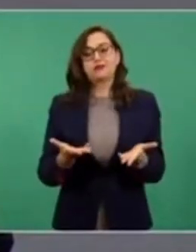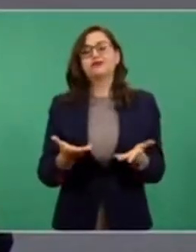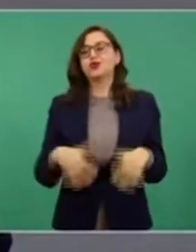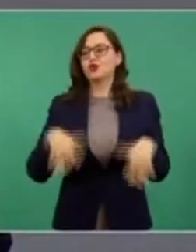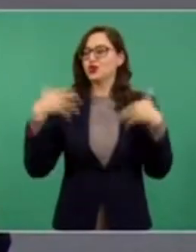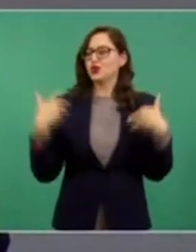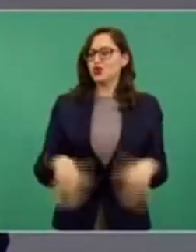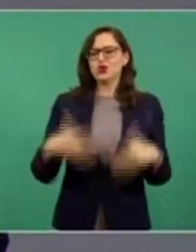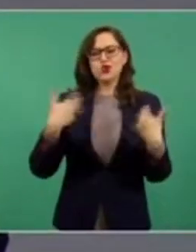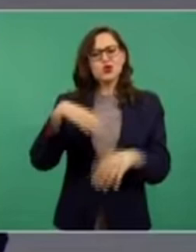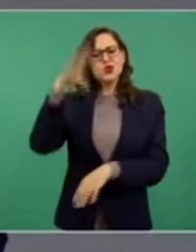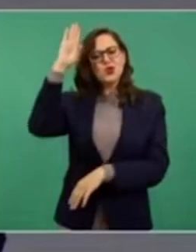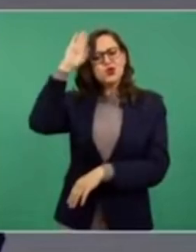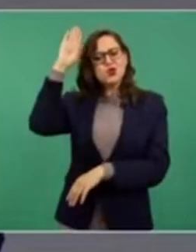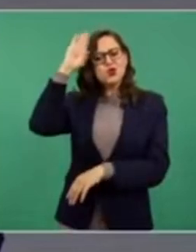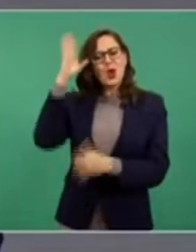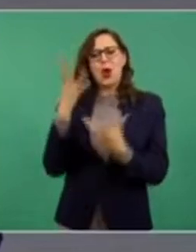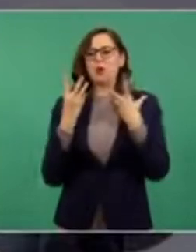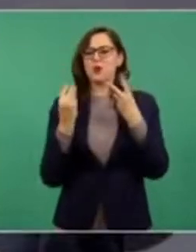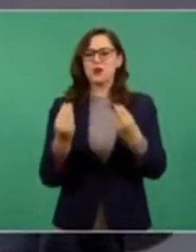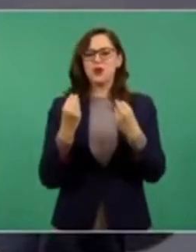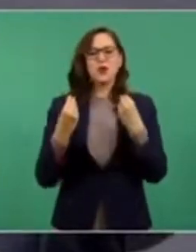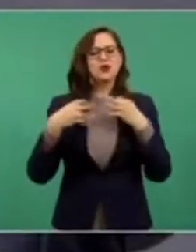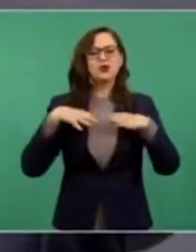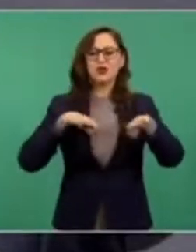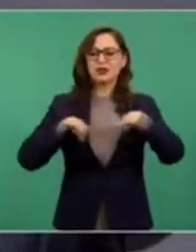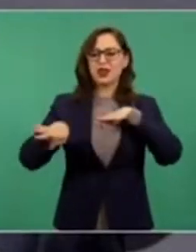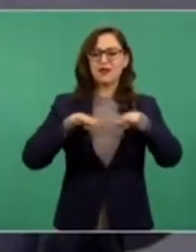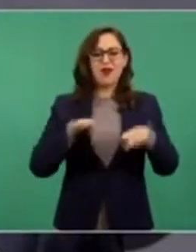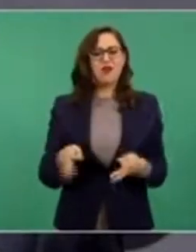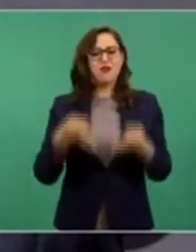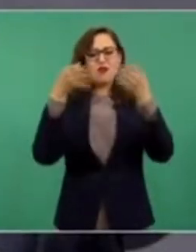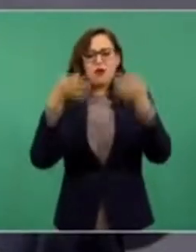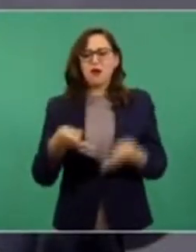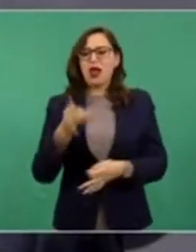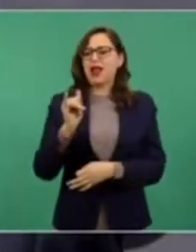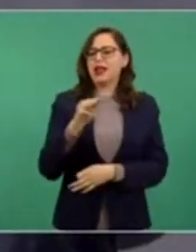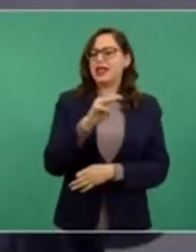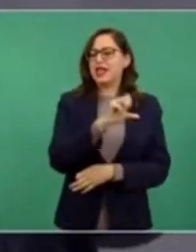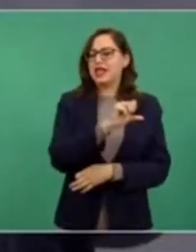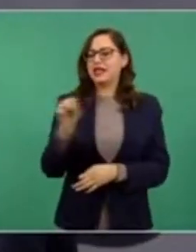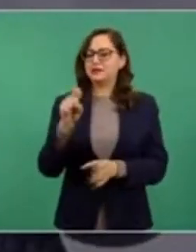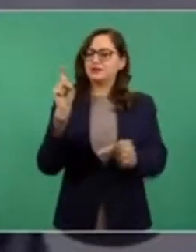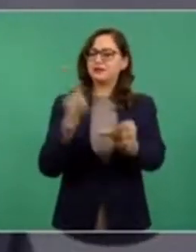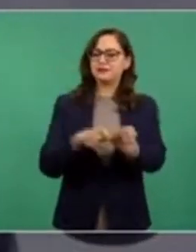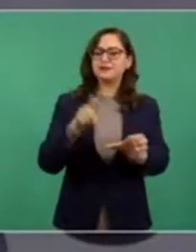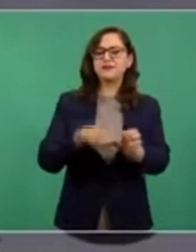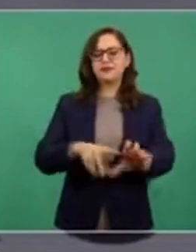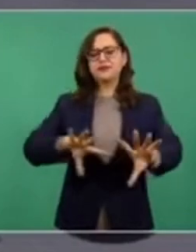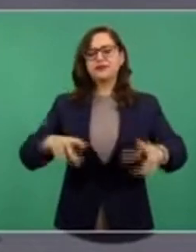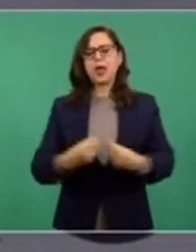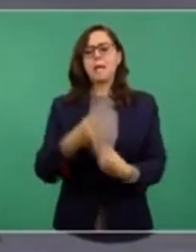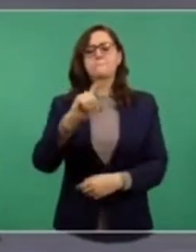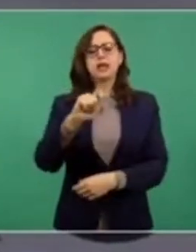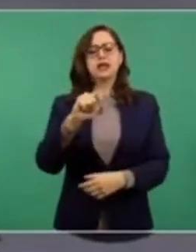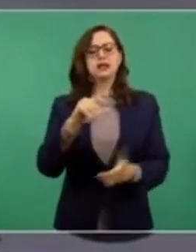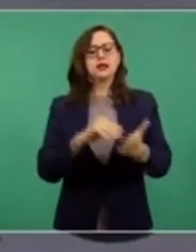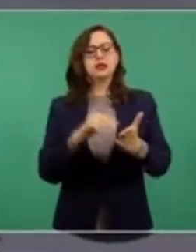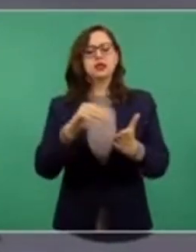la historia en cuanto a empleo formal, con